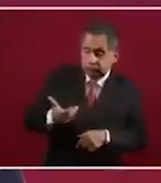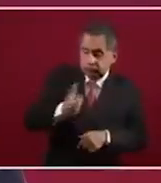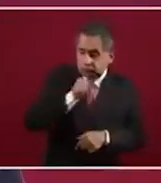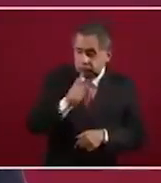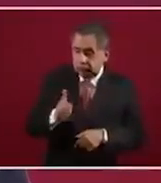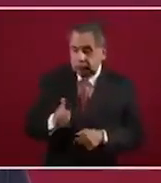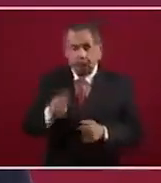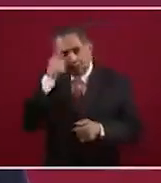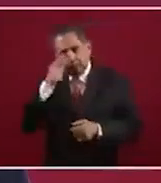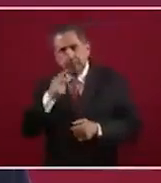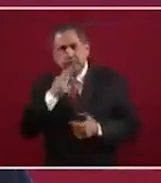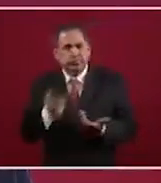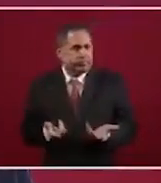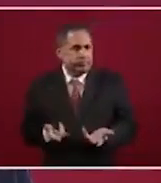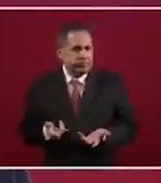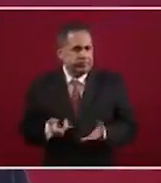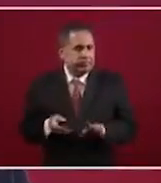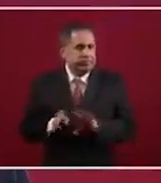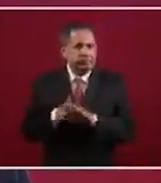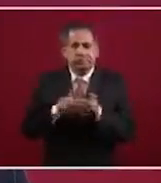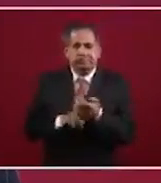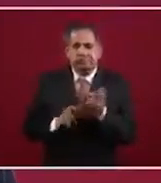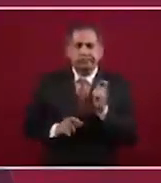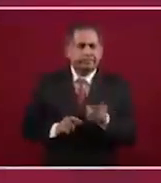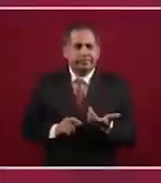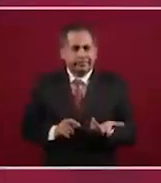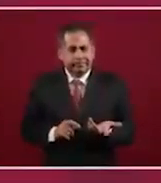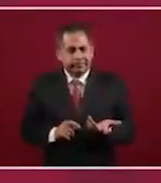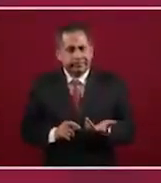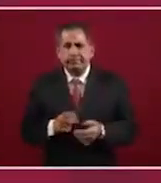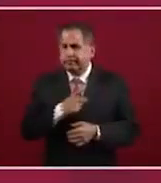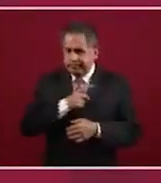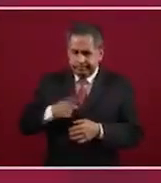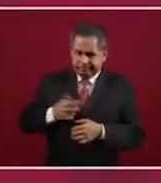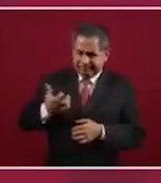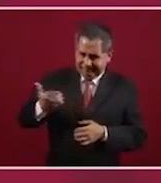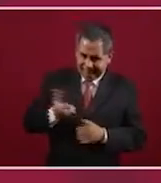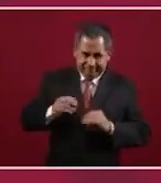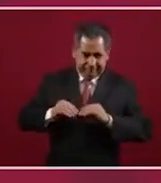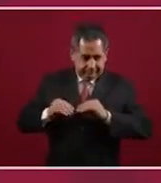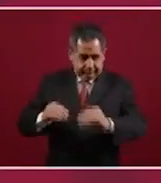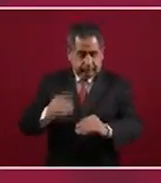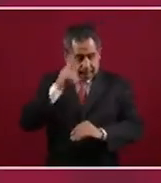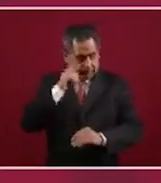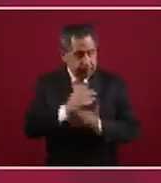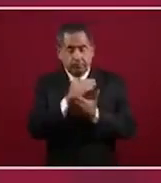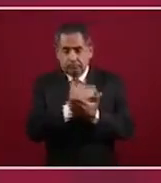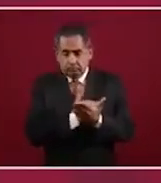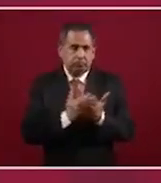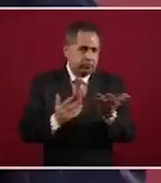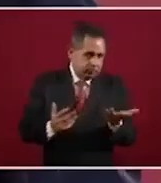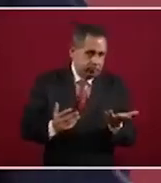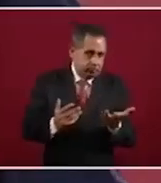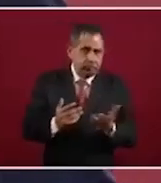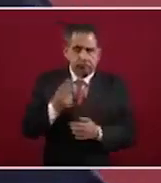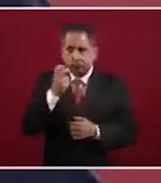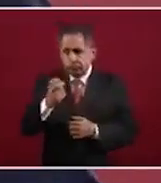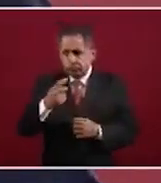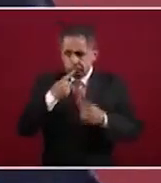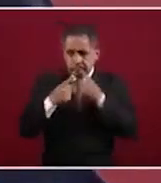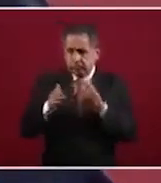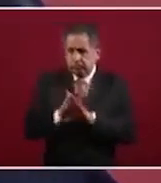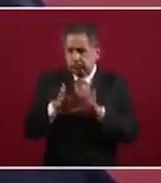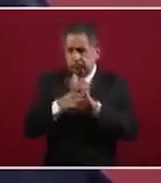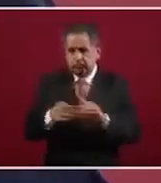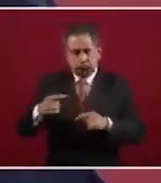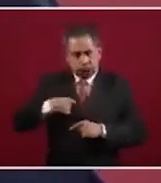la alerta no tiene el impacto positivo que debería tener. Y por eso es que estamos trabajando,